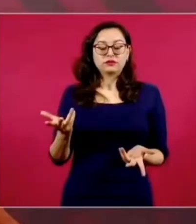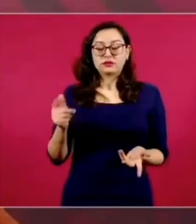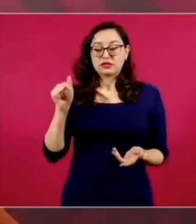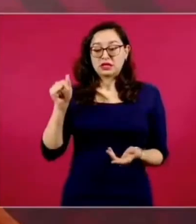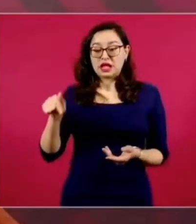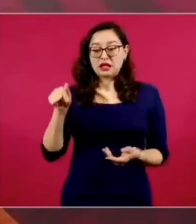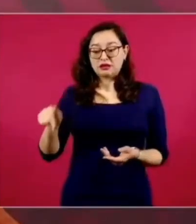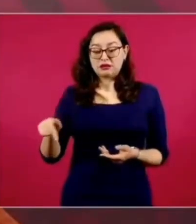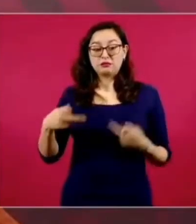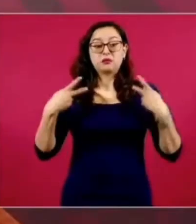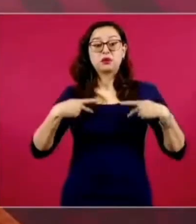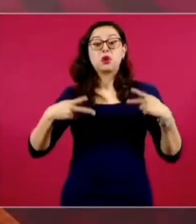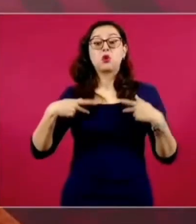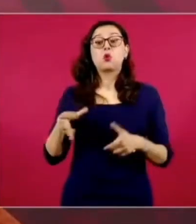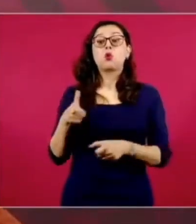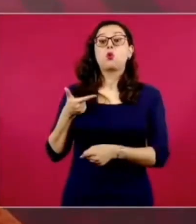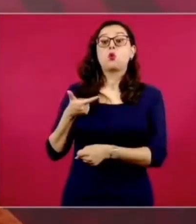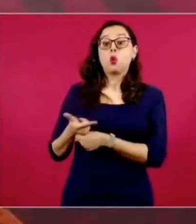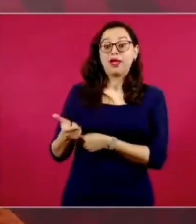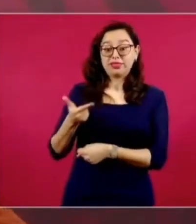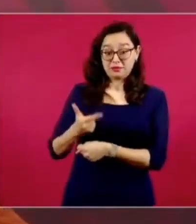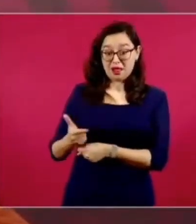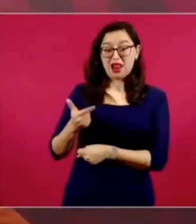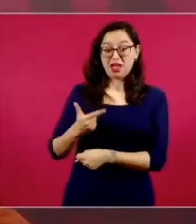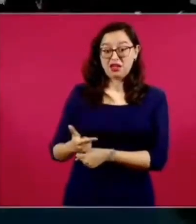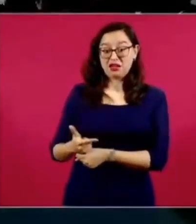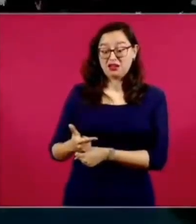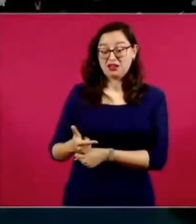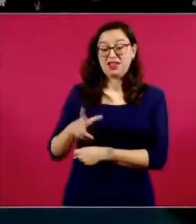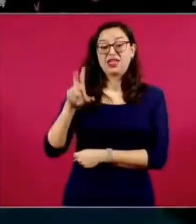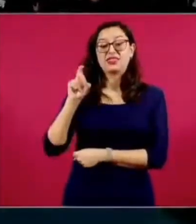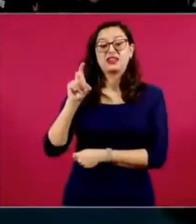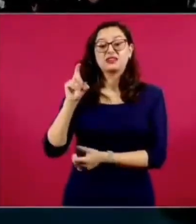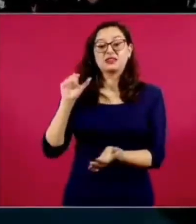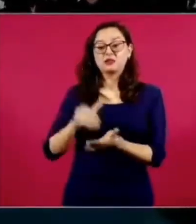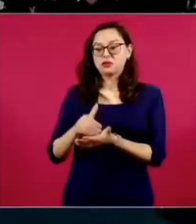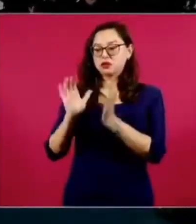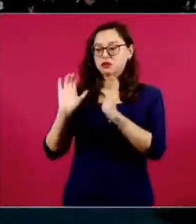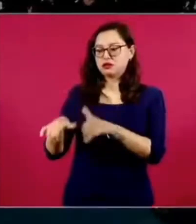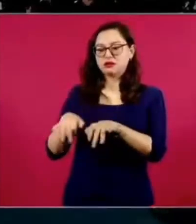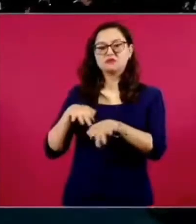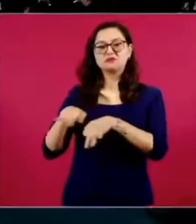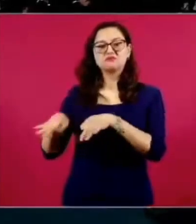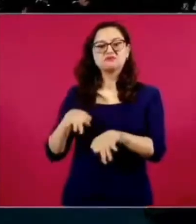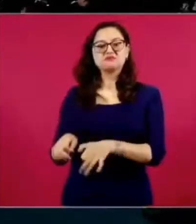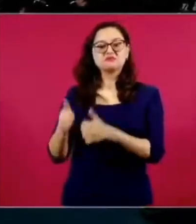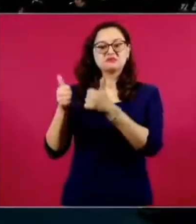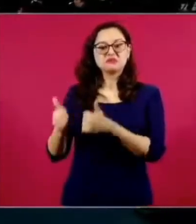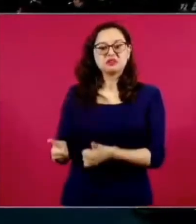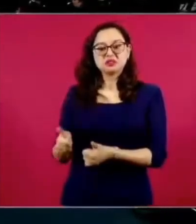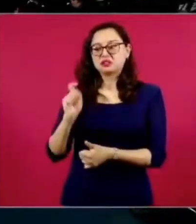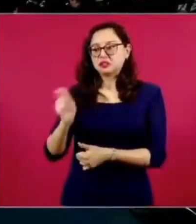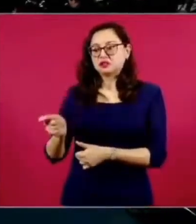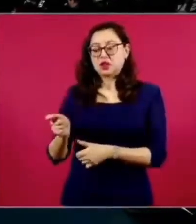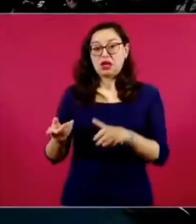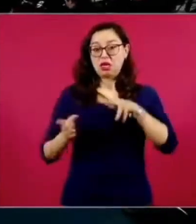hermanos guatemaltecos. Entonces, si hay trabajo, la gente no se